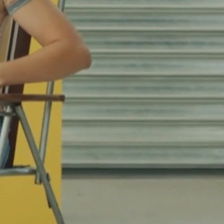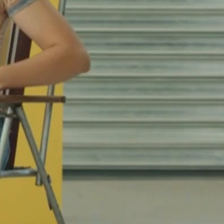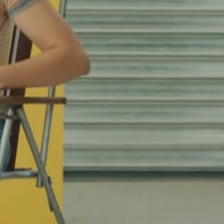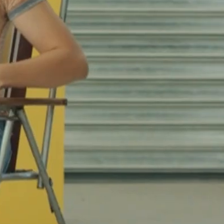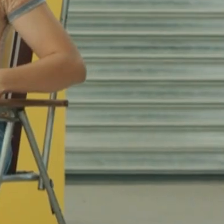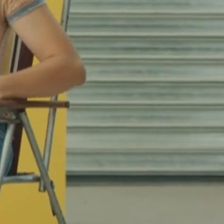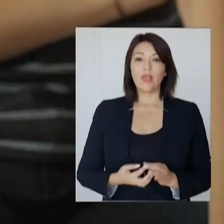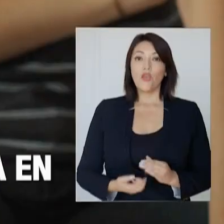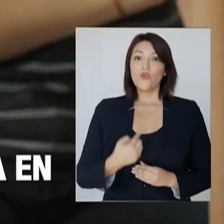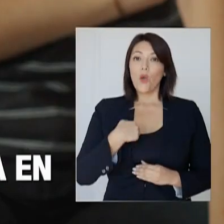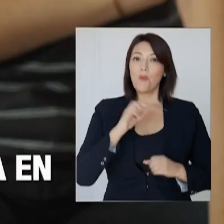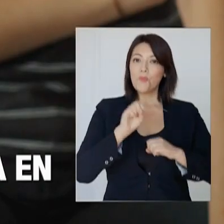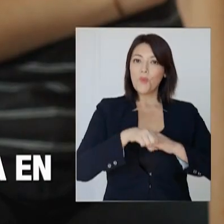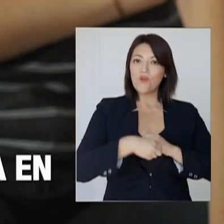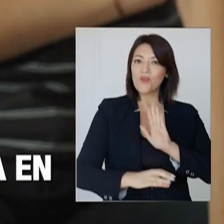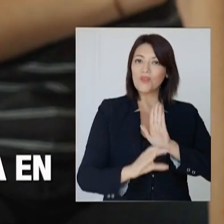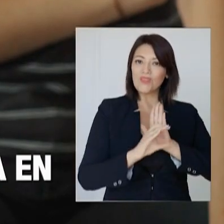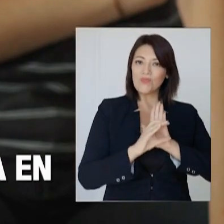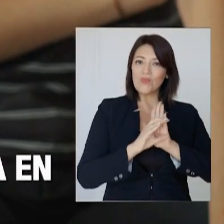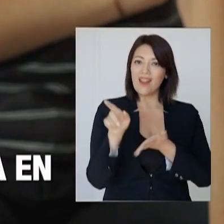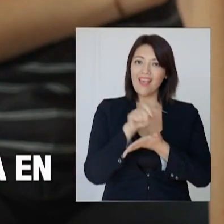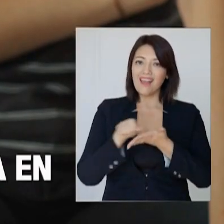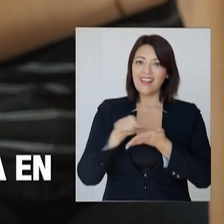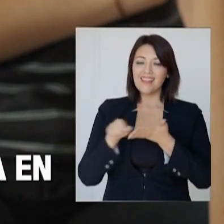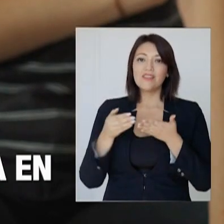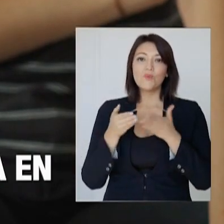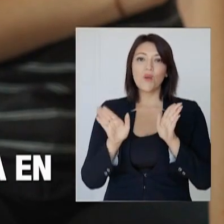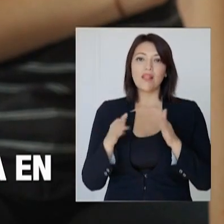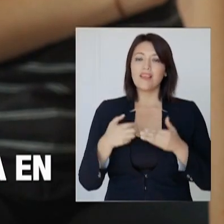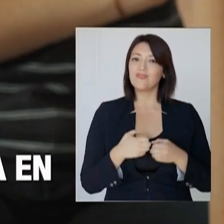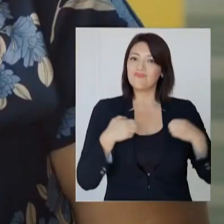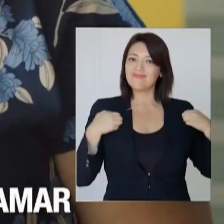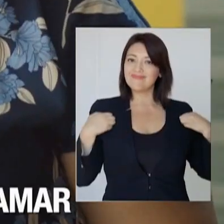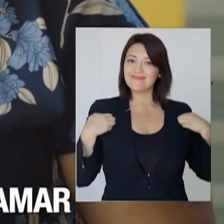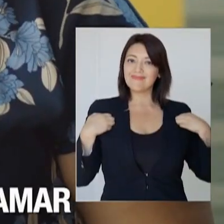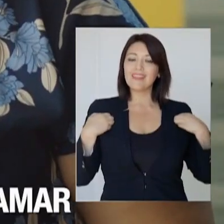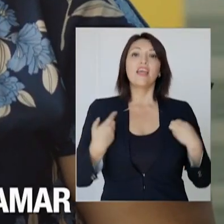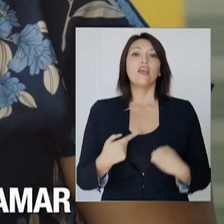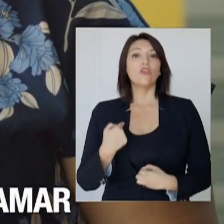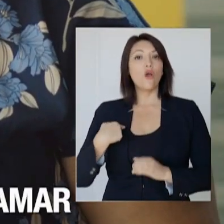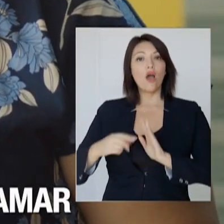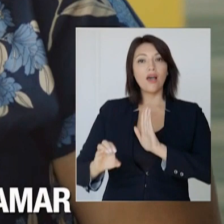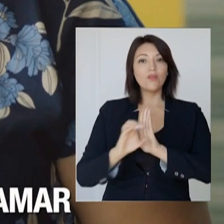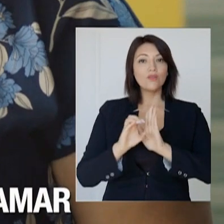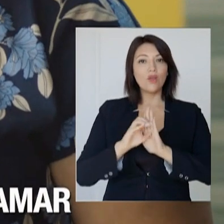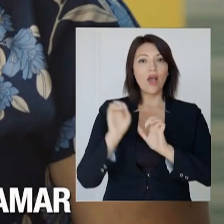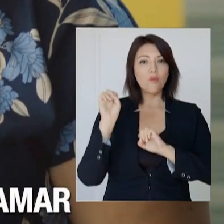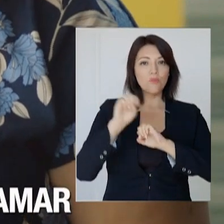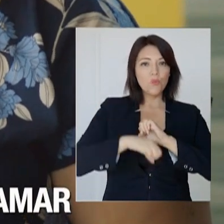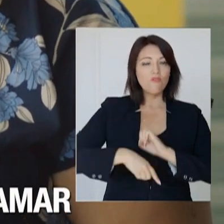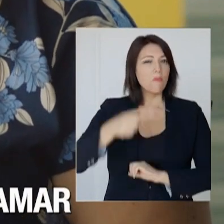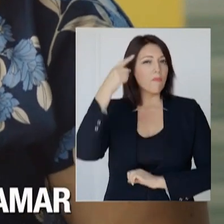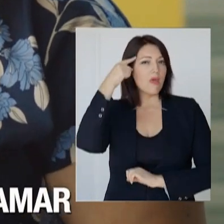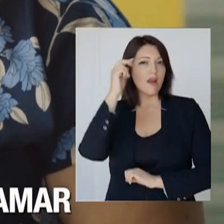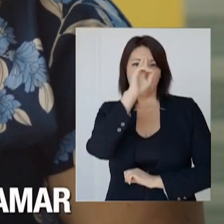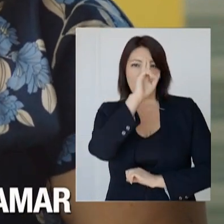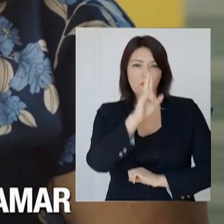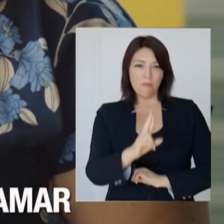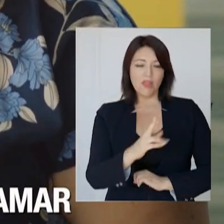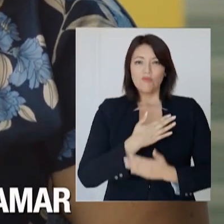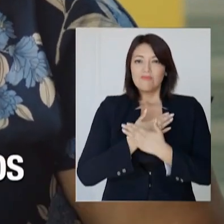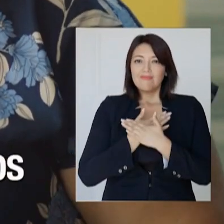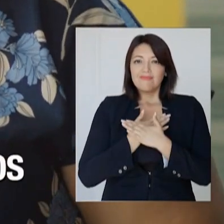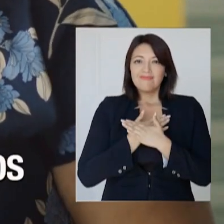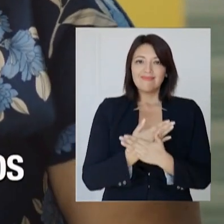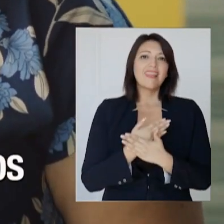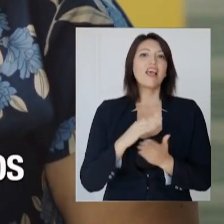Yo apruebo una constitución escrita en democracia y fuera del closet. Yo apruebo por una constitución que respalde mi forma de pensar,